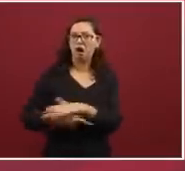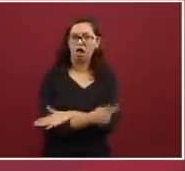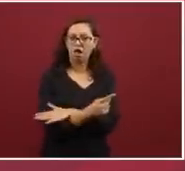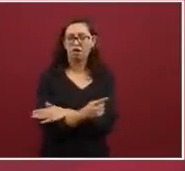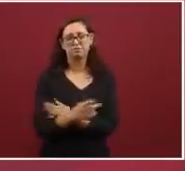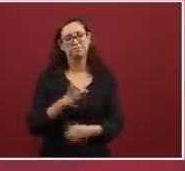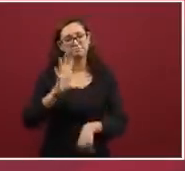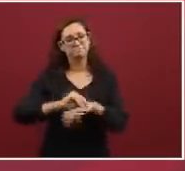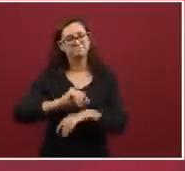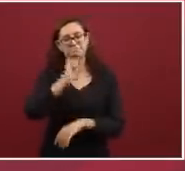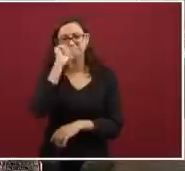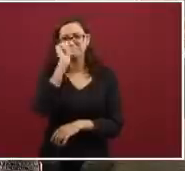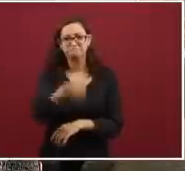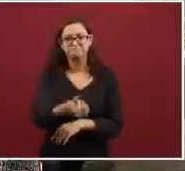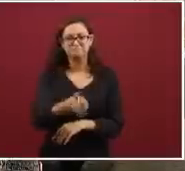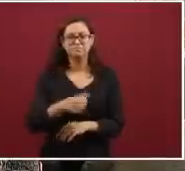Entonces,